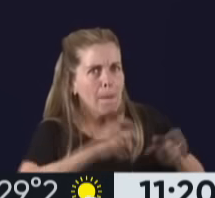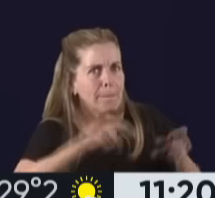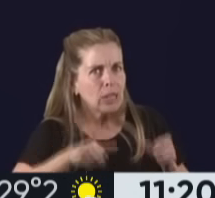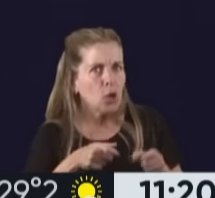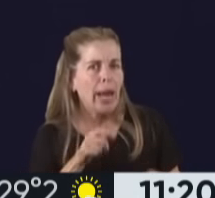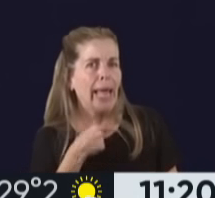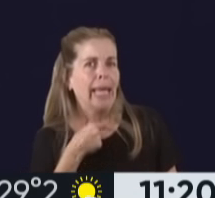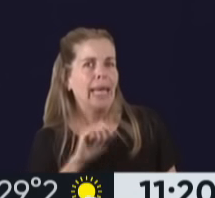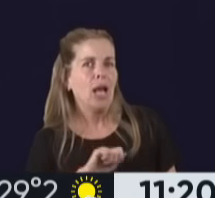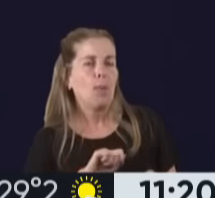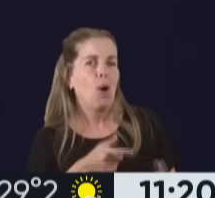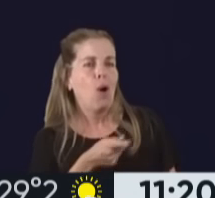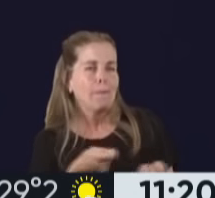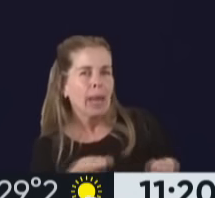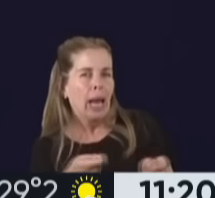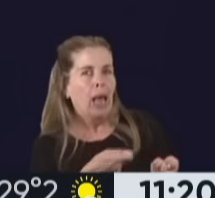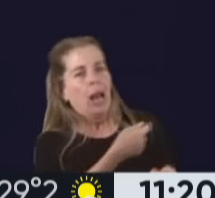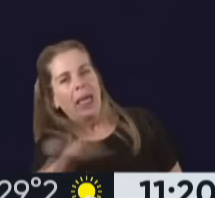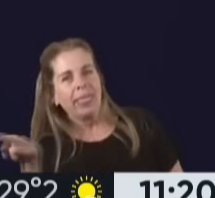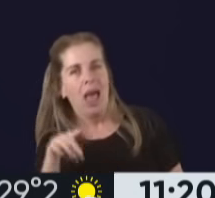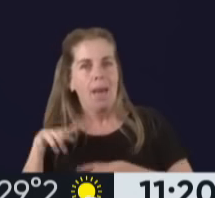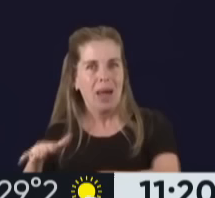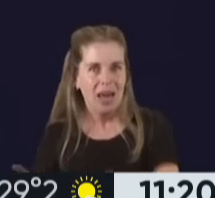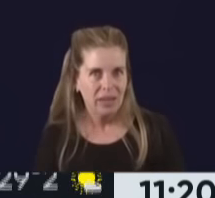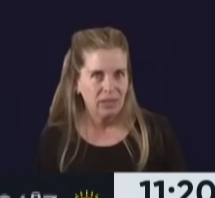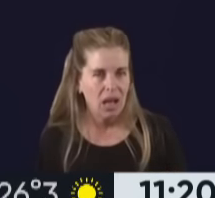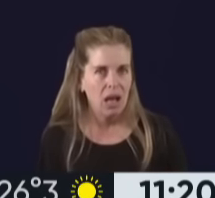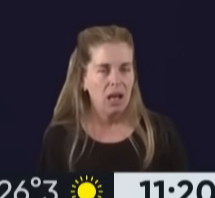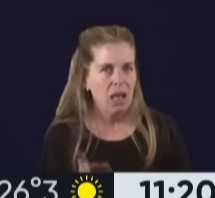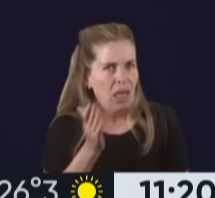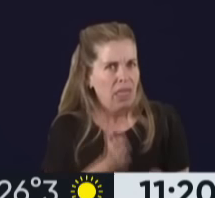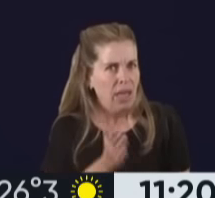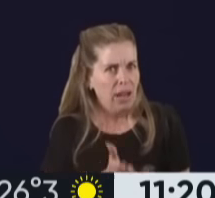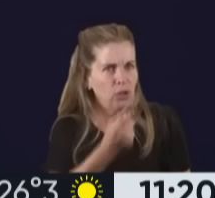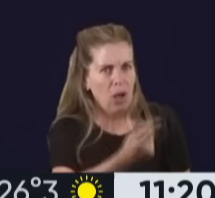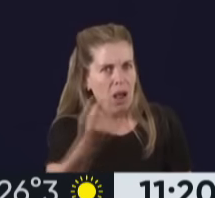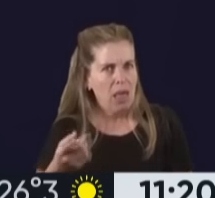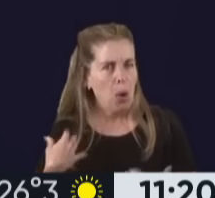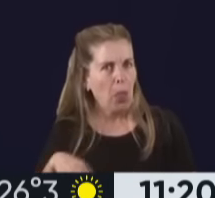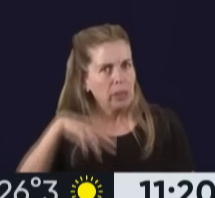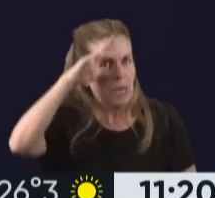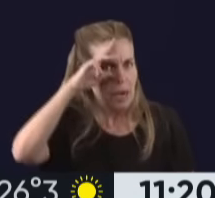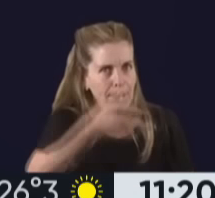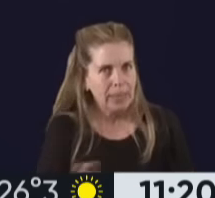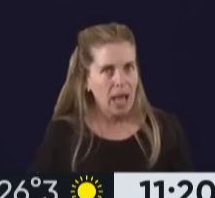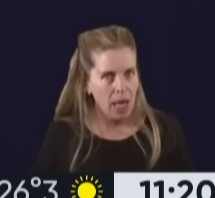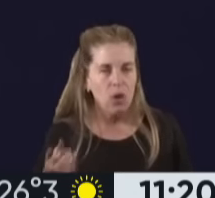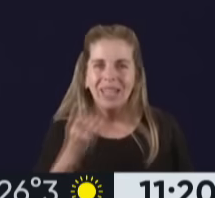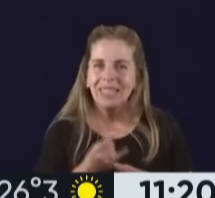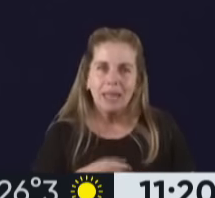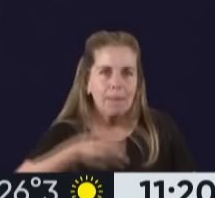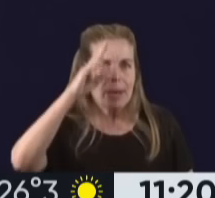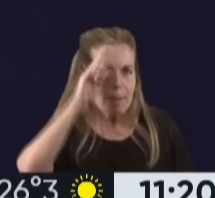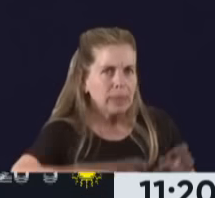para obligarlas a marchar. El derecho a manifestarse debe ejercerse con orden, respetando en todo momento la libre